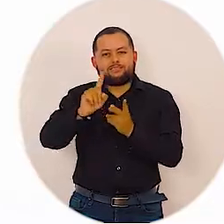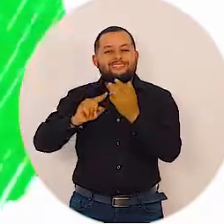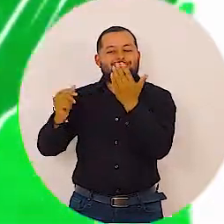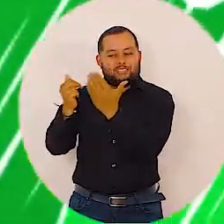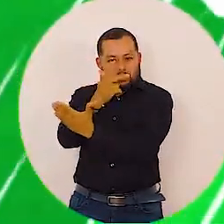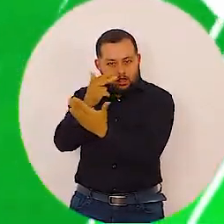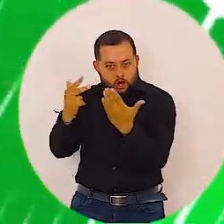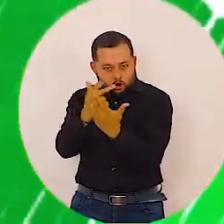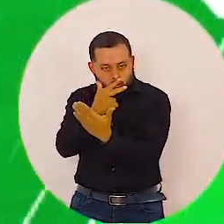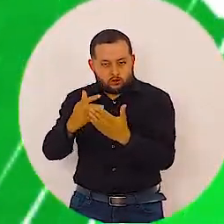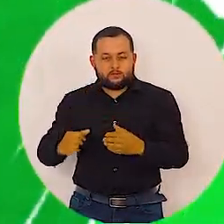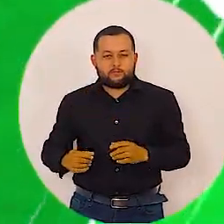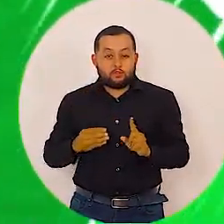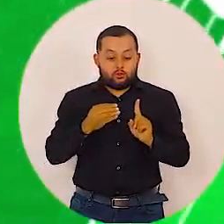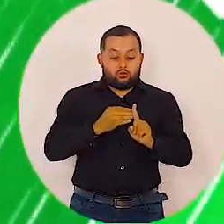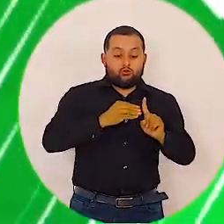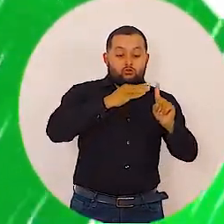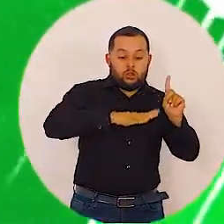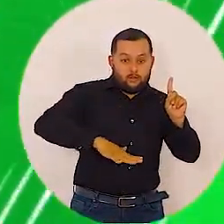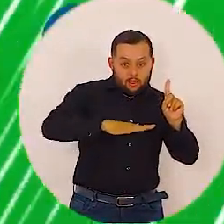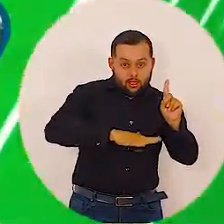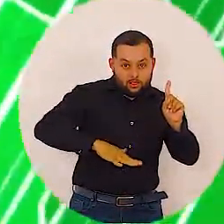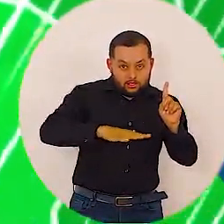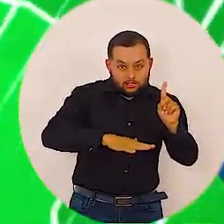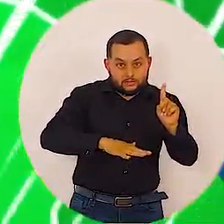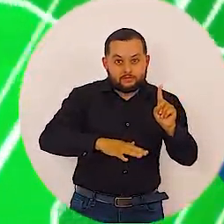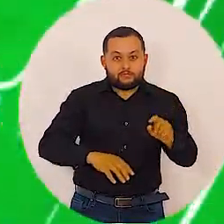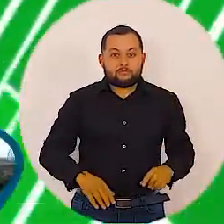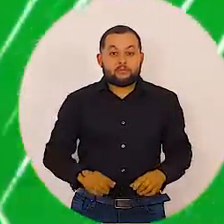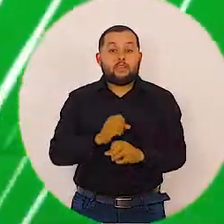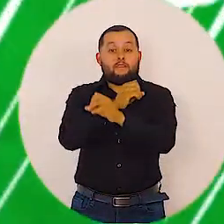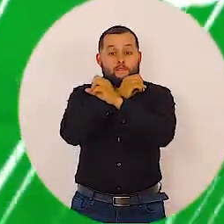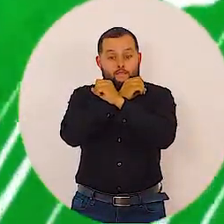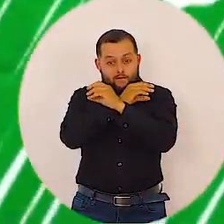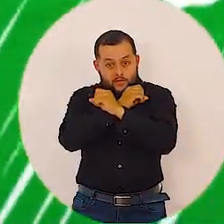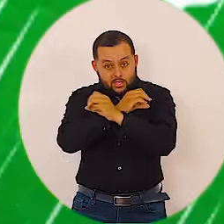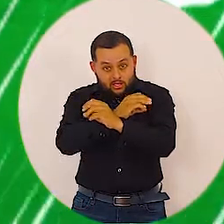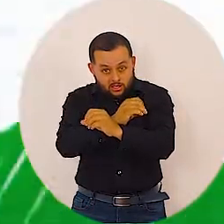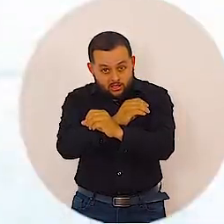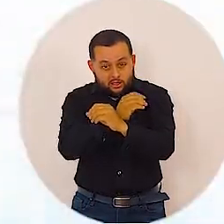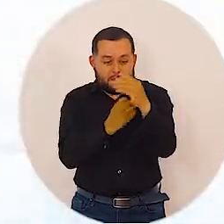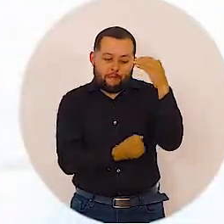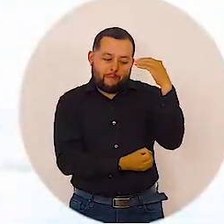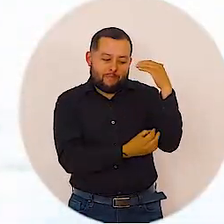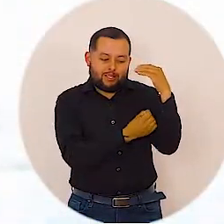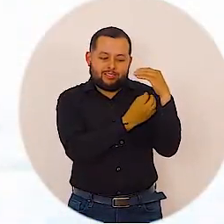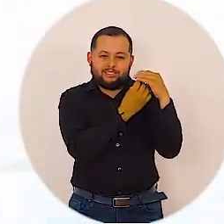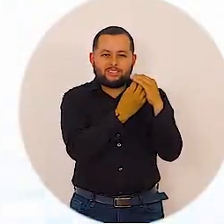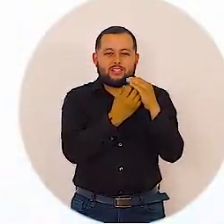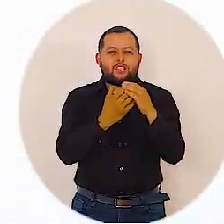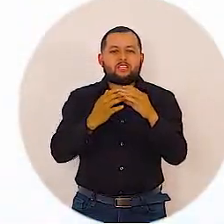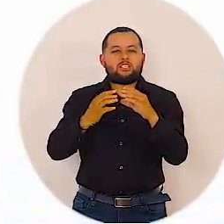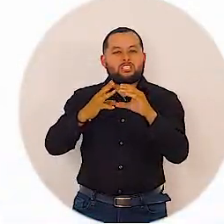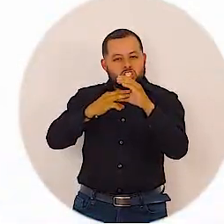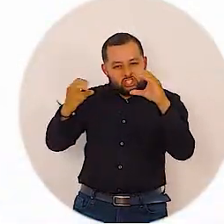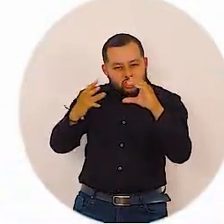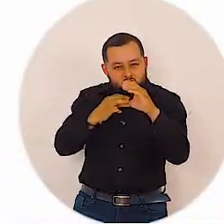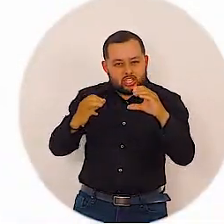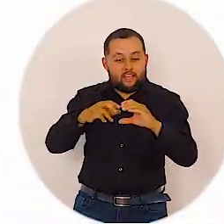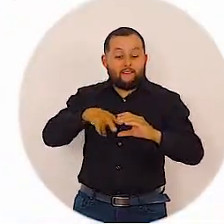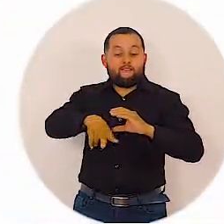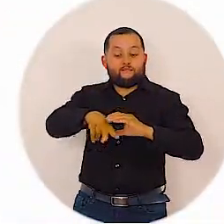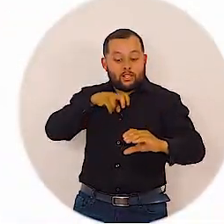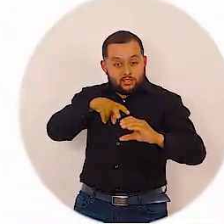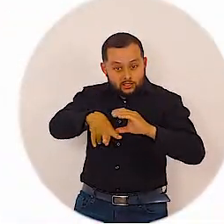Rosa de Cabal, Dos Quebradas, La Virginia, Marsella, Quinchía, Belén